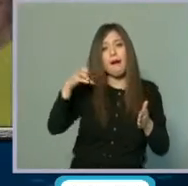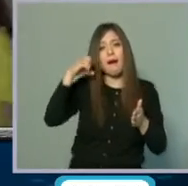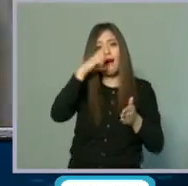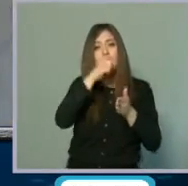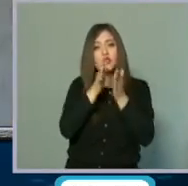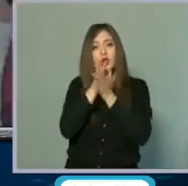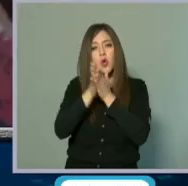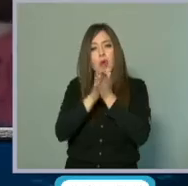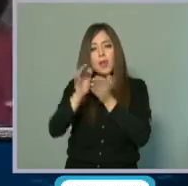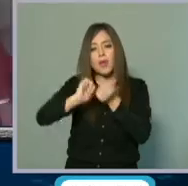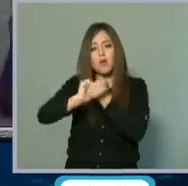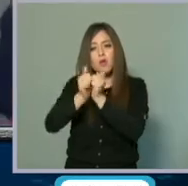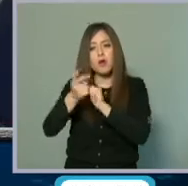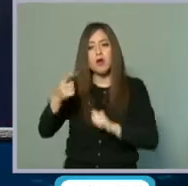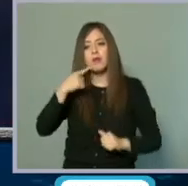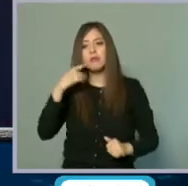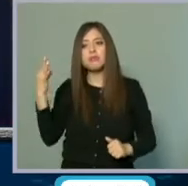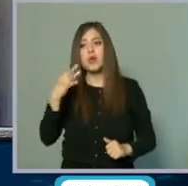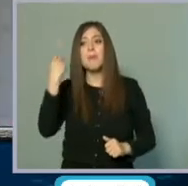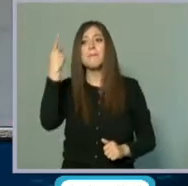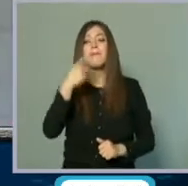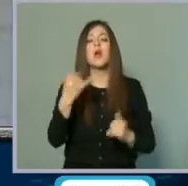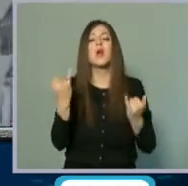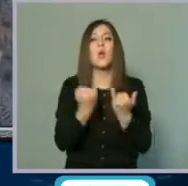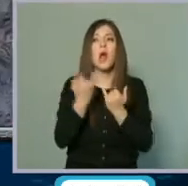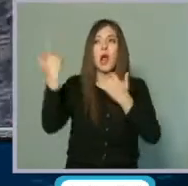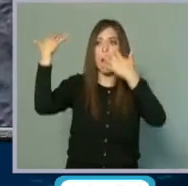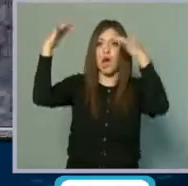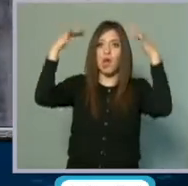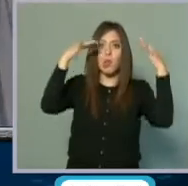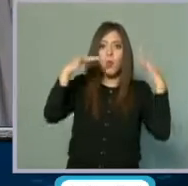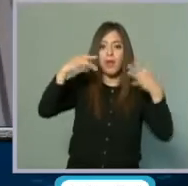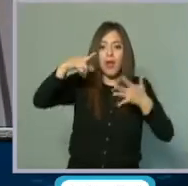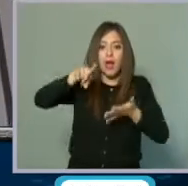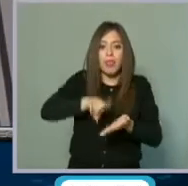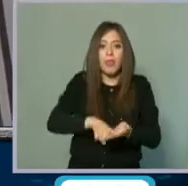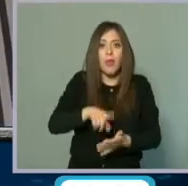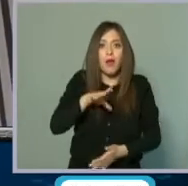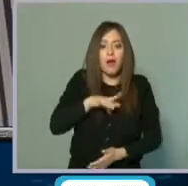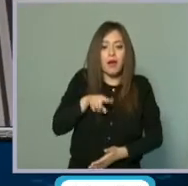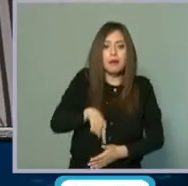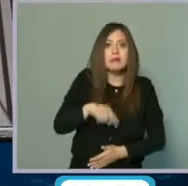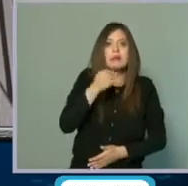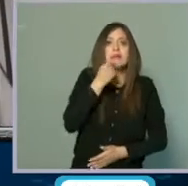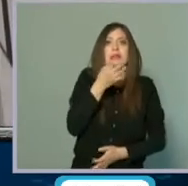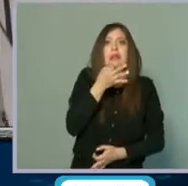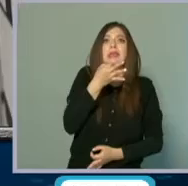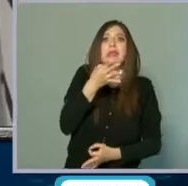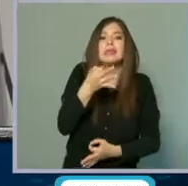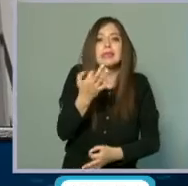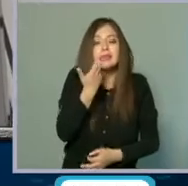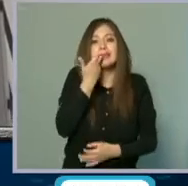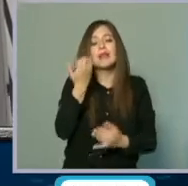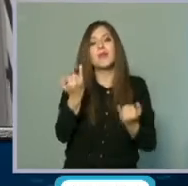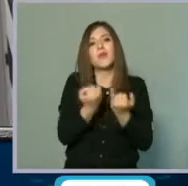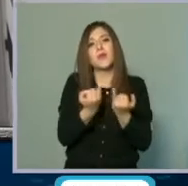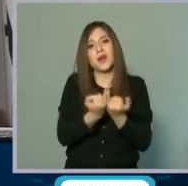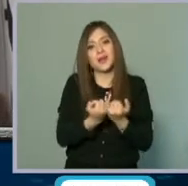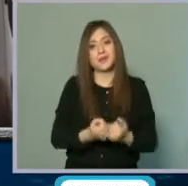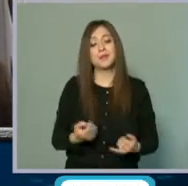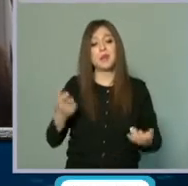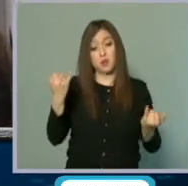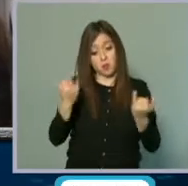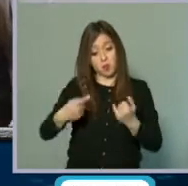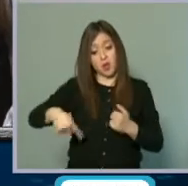clase de delicias, ¿no? Y los adultos, Claro. bueno, todos los que llevamos al niño adentro, pues también, ¿no? Ahí va a salir, ¿no? Exactamente, Sí, claro. nuestro chef